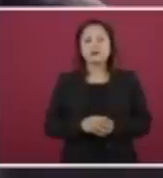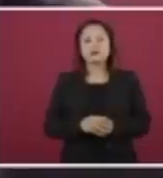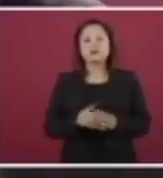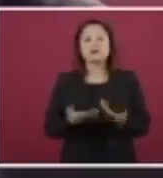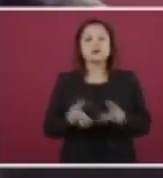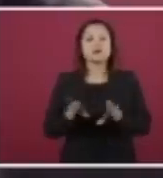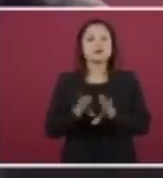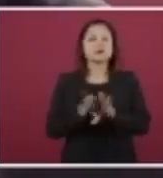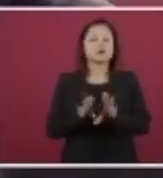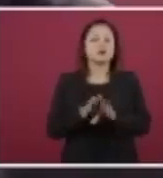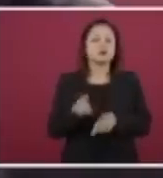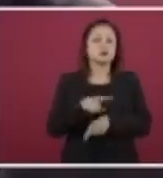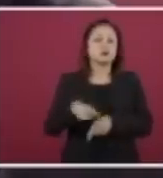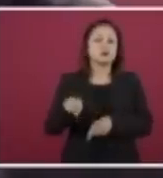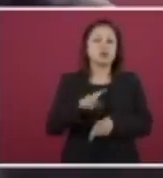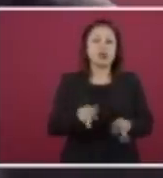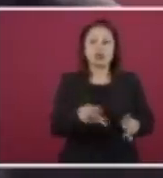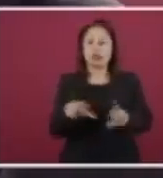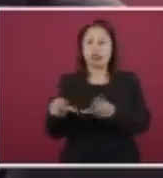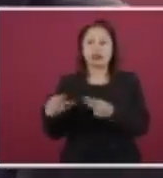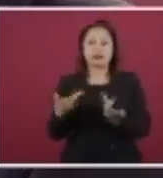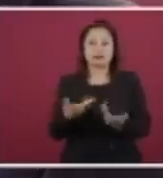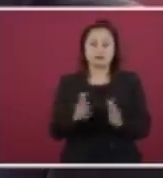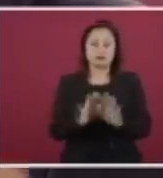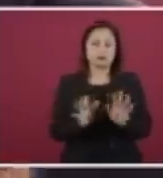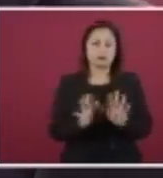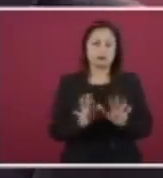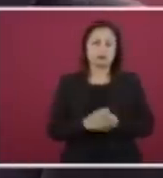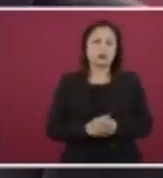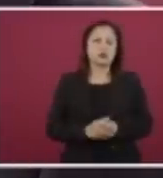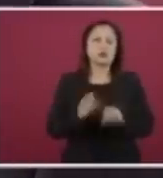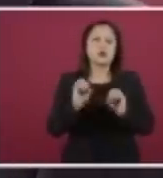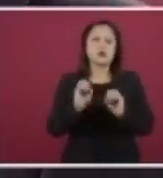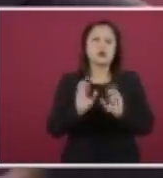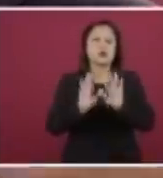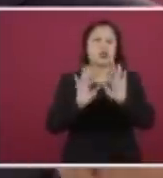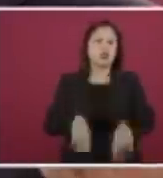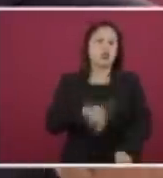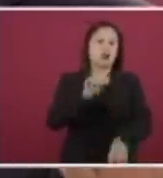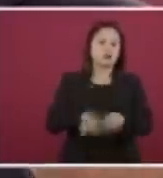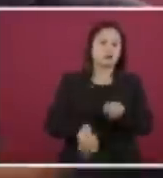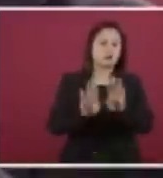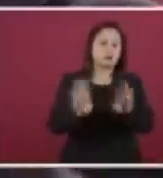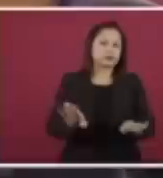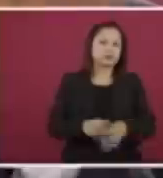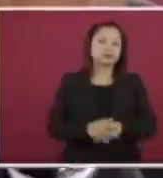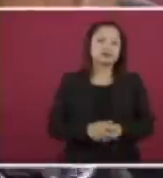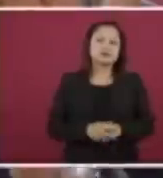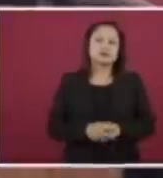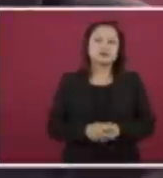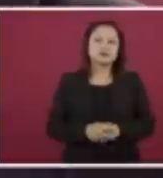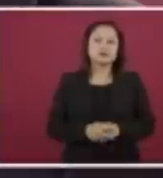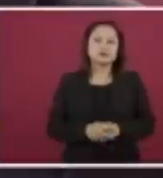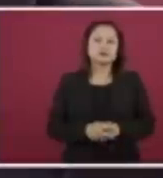rematarlos, ¿sí?, y echarlos abajo para